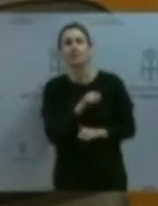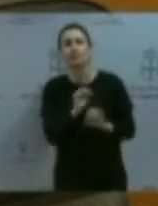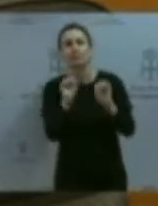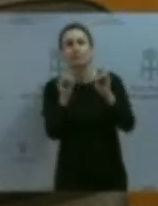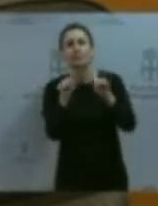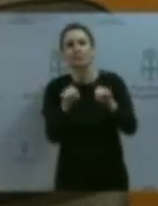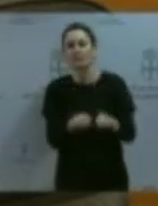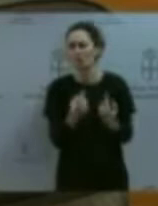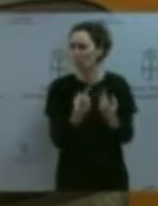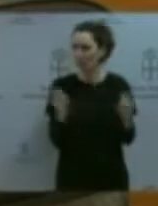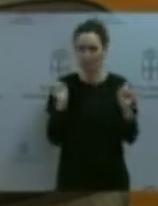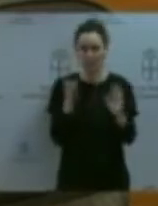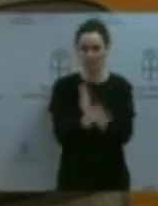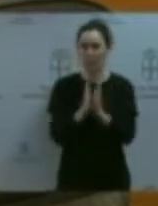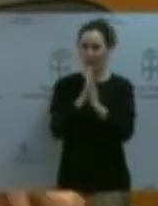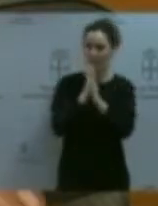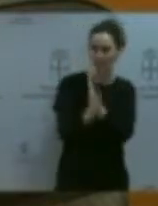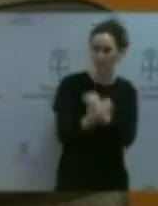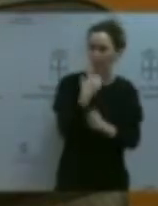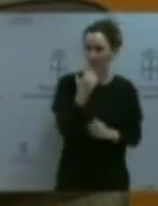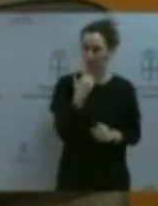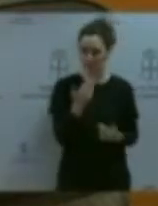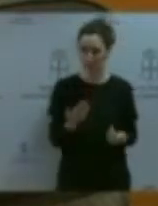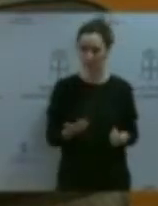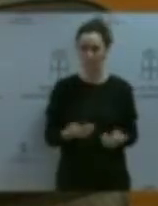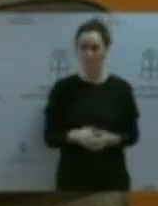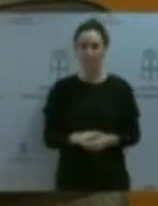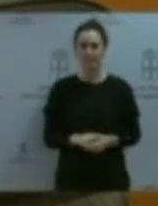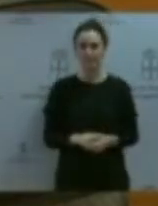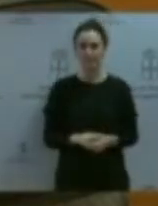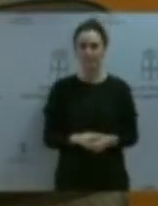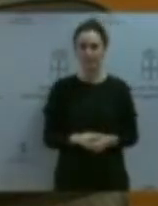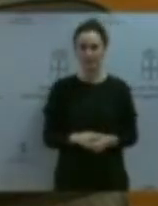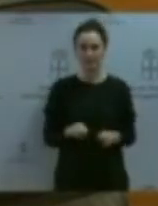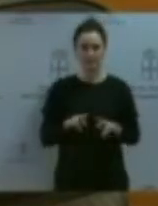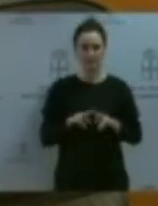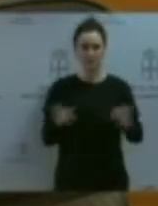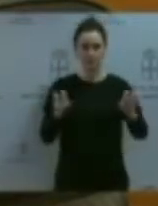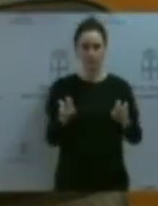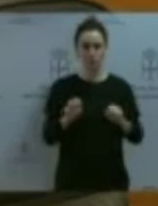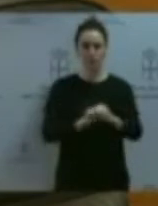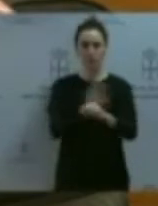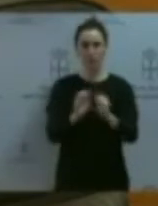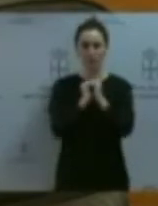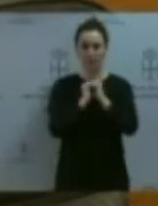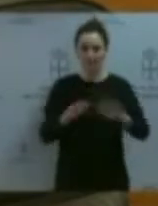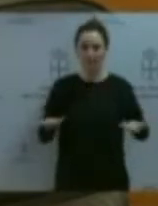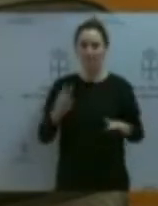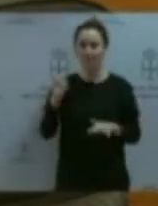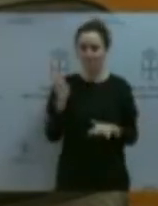la Administración no puede ayudar en un momento de crisis, ¿no? Nosotros al principio de la pandemia decíamos que era incluso necesario valorar una renta